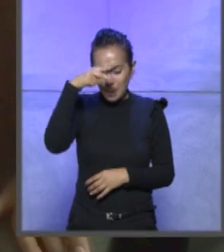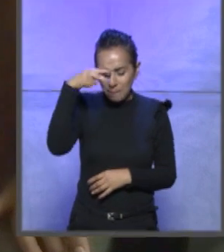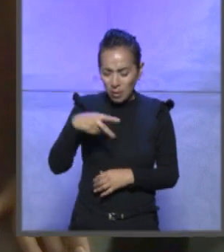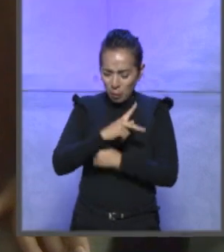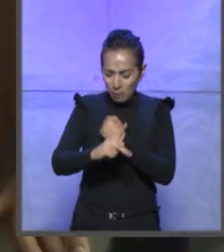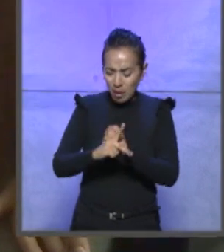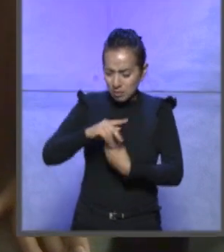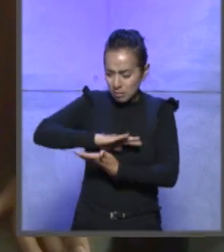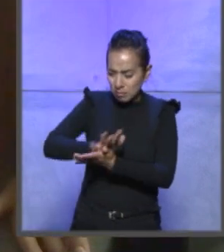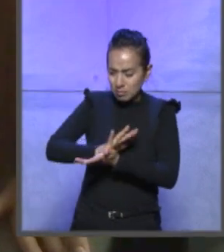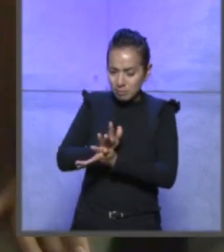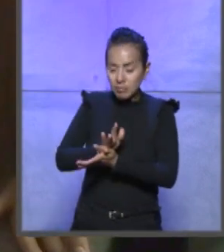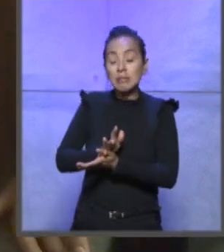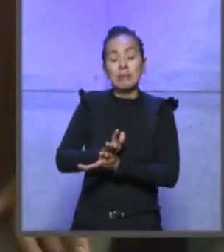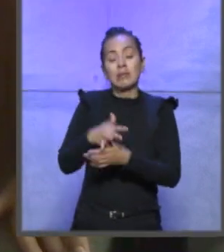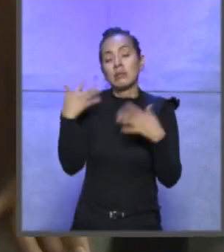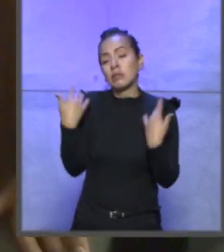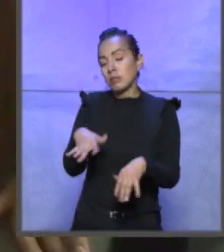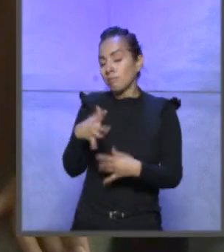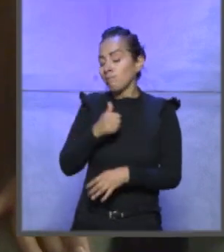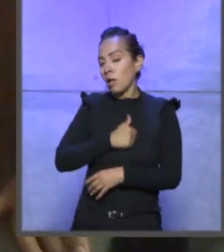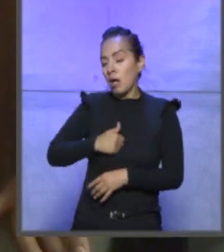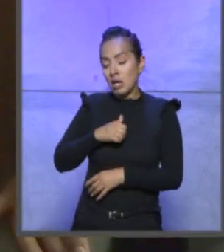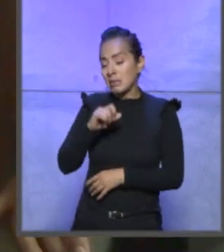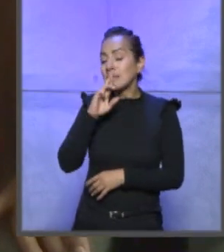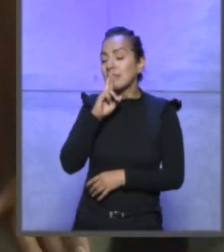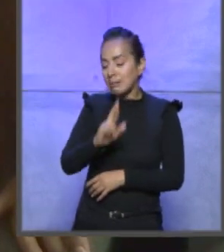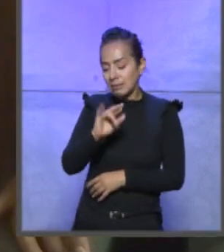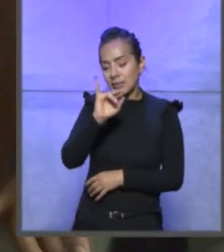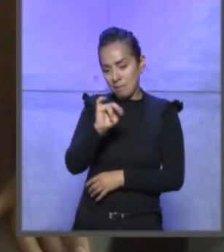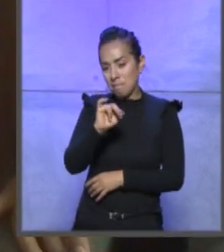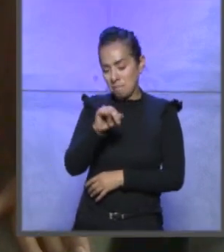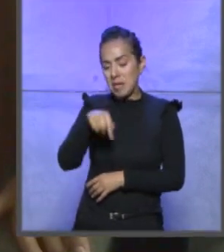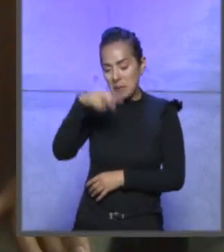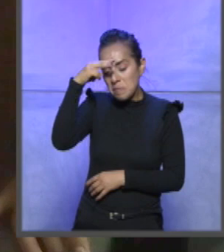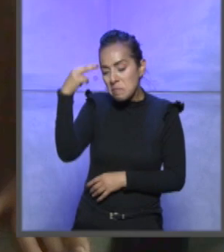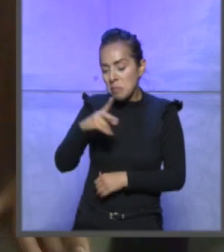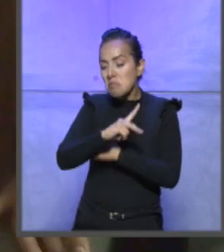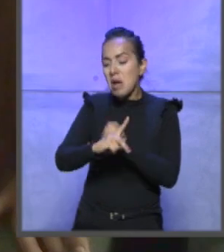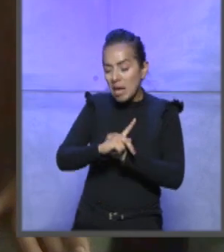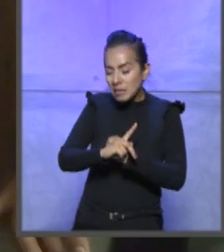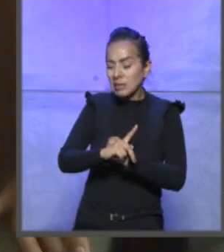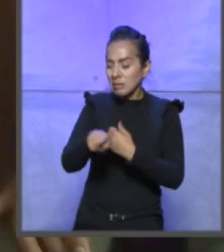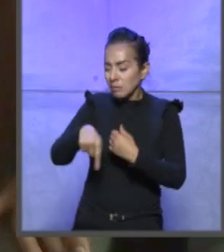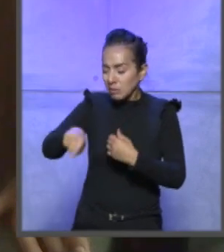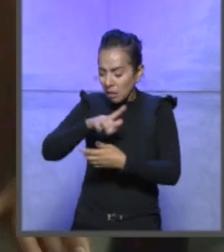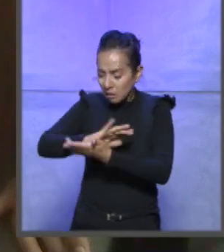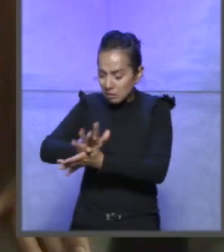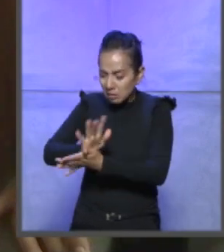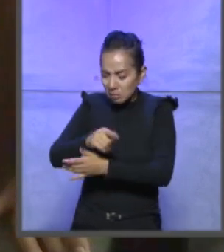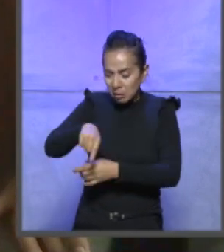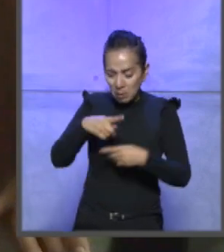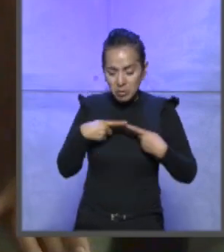que discrimina? Y lamentablemente la respuesta es sí. México es un país que discrimina. ¿Y a quiénes? Pues en